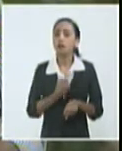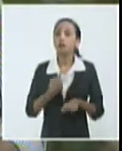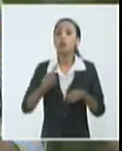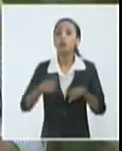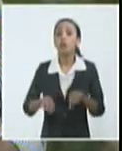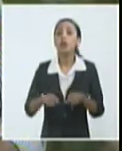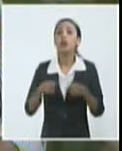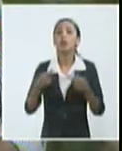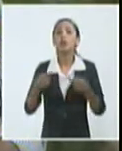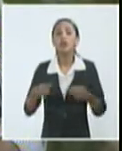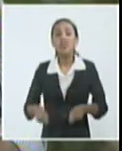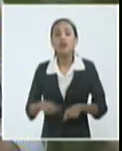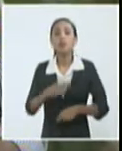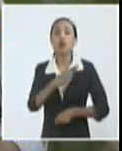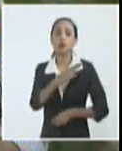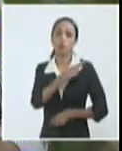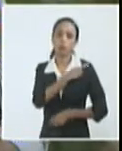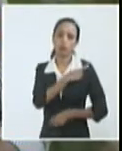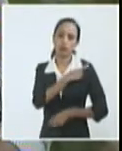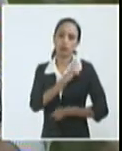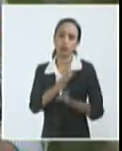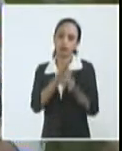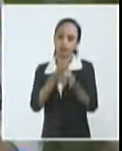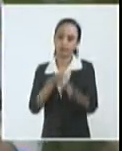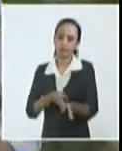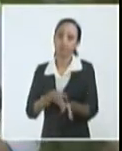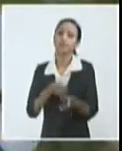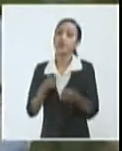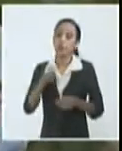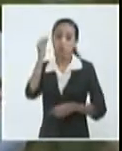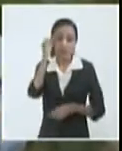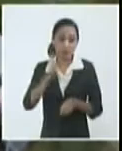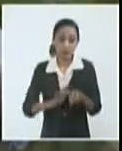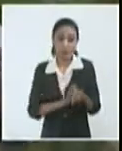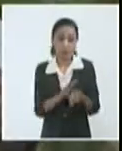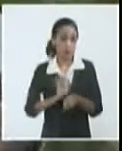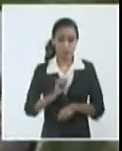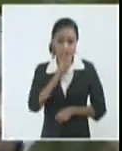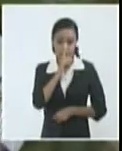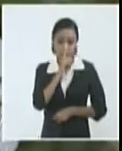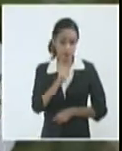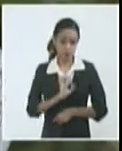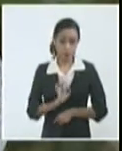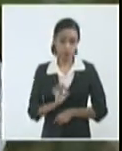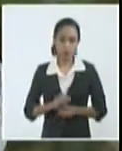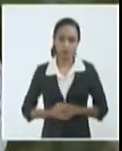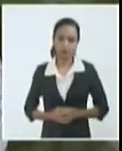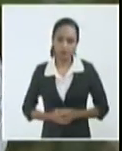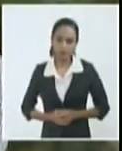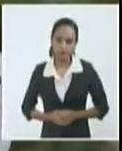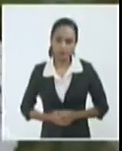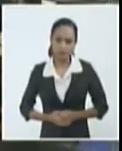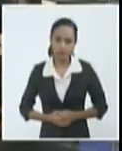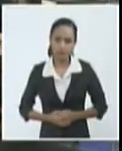con responsabilidad convivir con la pandemia para no retroceder, como es tu preocupación, a un rebrote